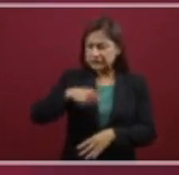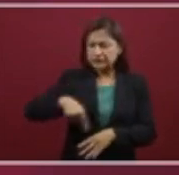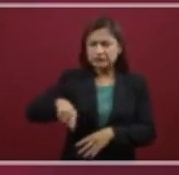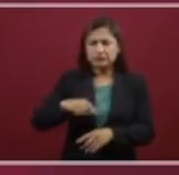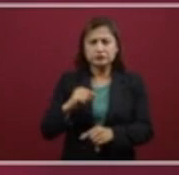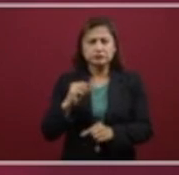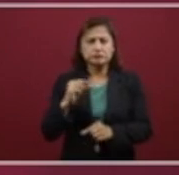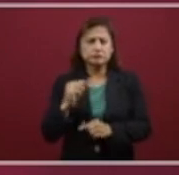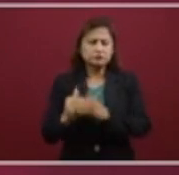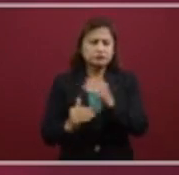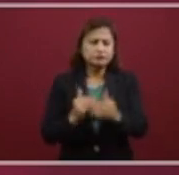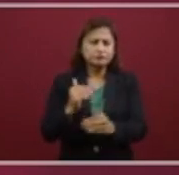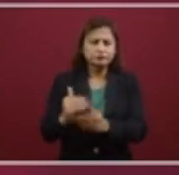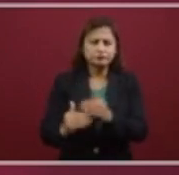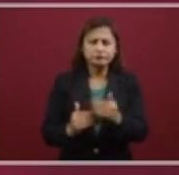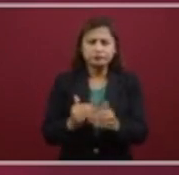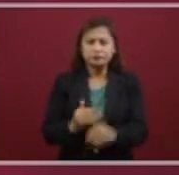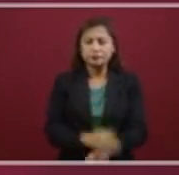Y